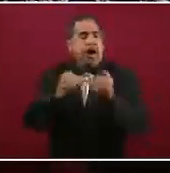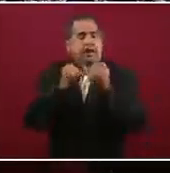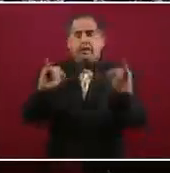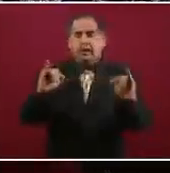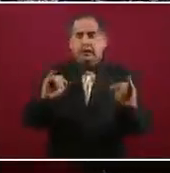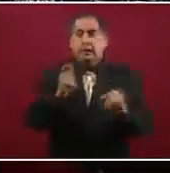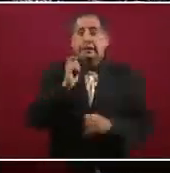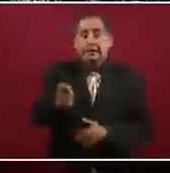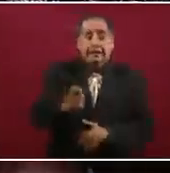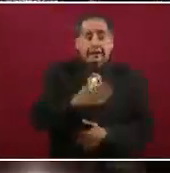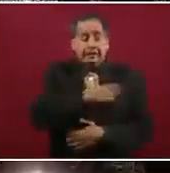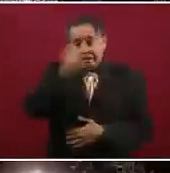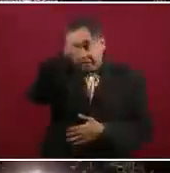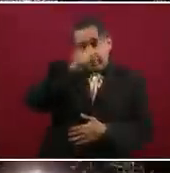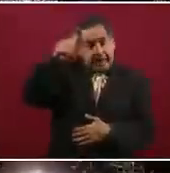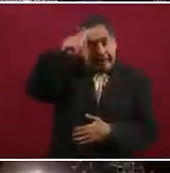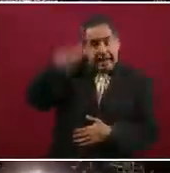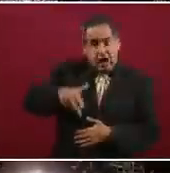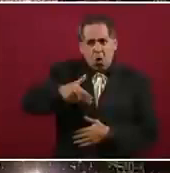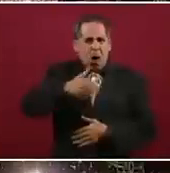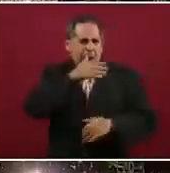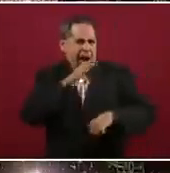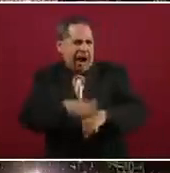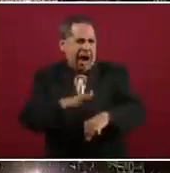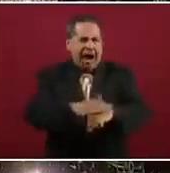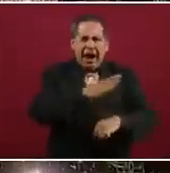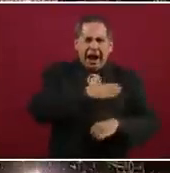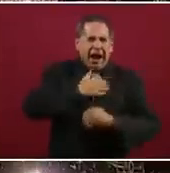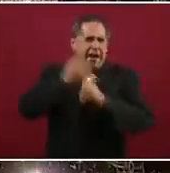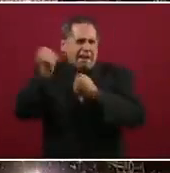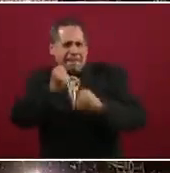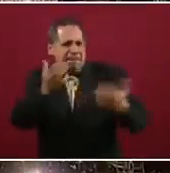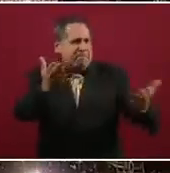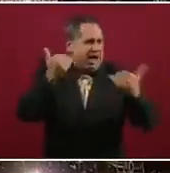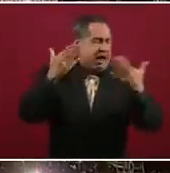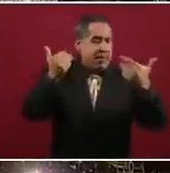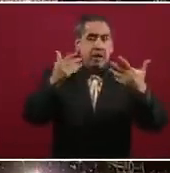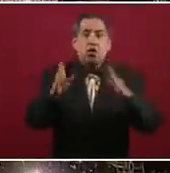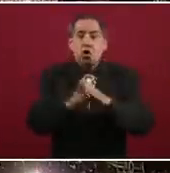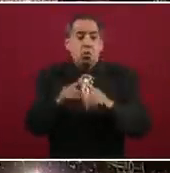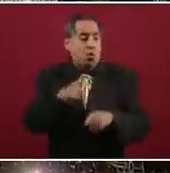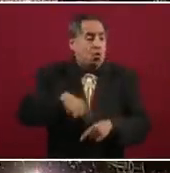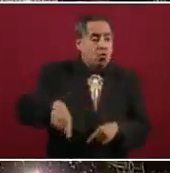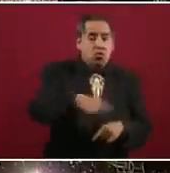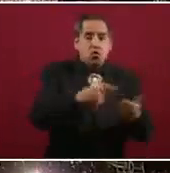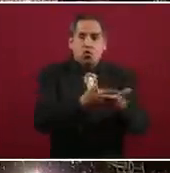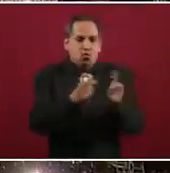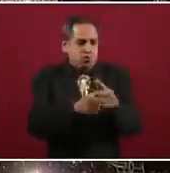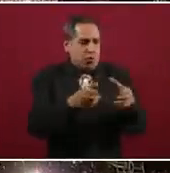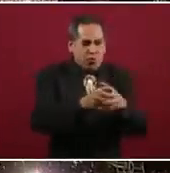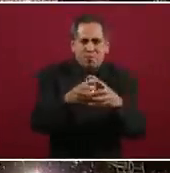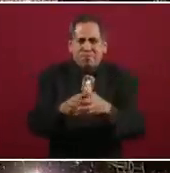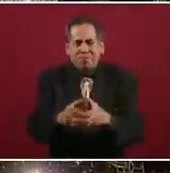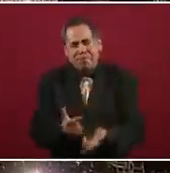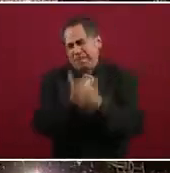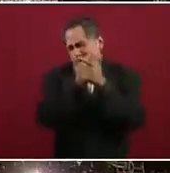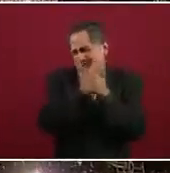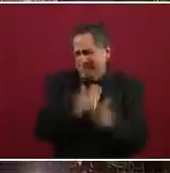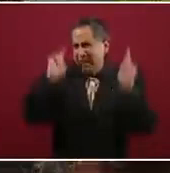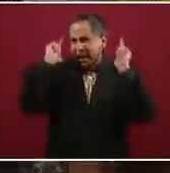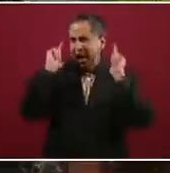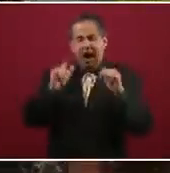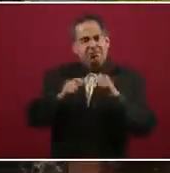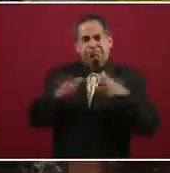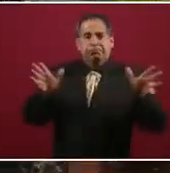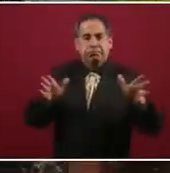del cura Hidalgo, comenzó a derrumbarse un modelo de esclavitud y de castas. Los invitamos a que nos acompañen en este recorrido histórico que